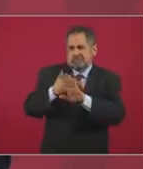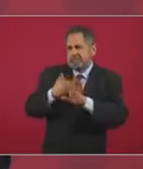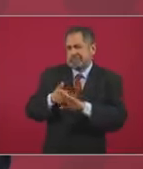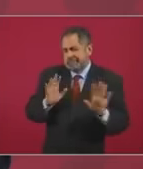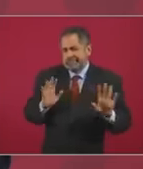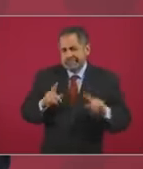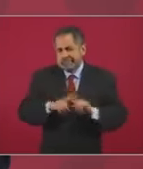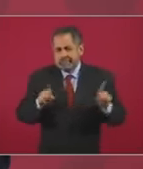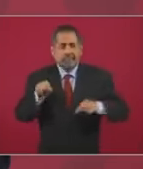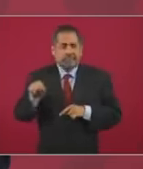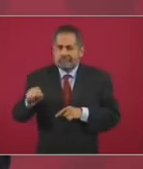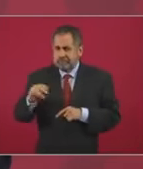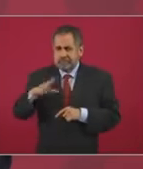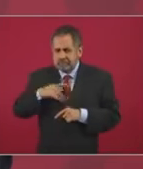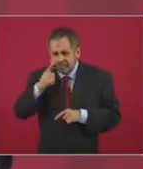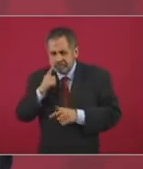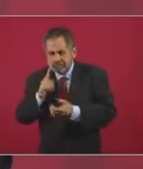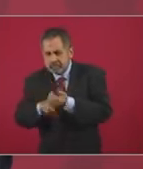información, no hay indicios